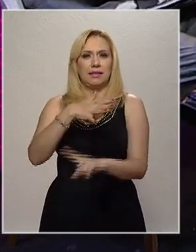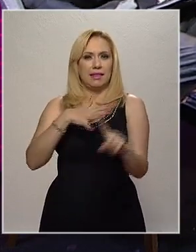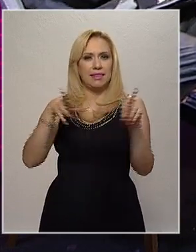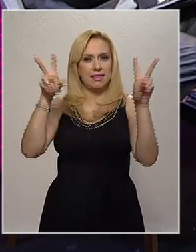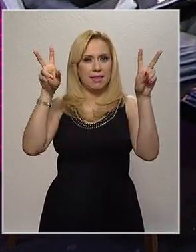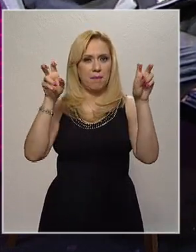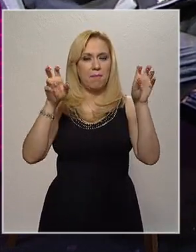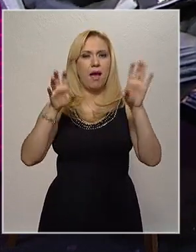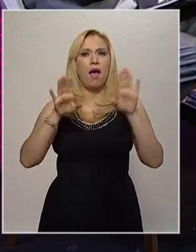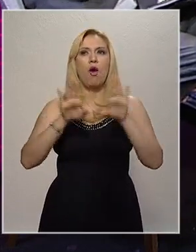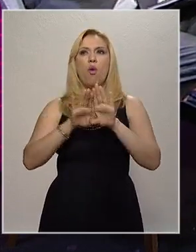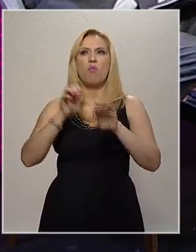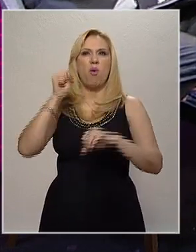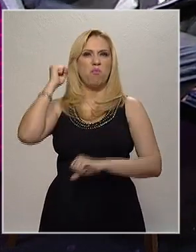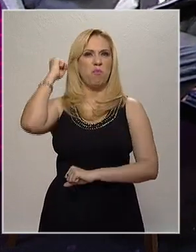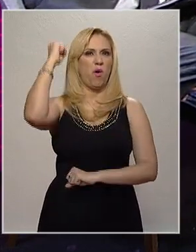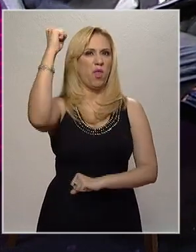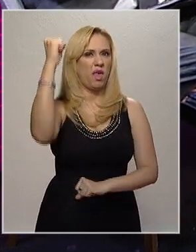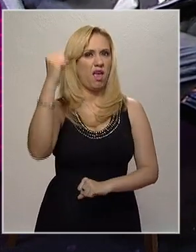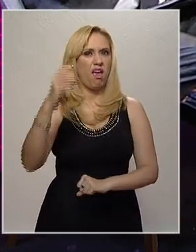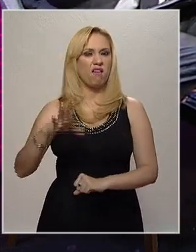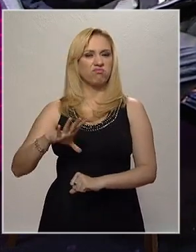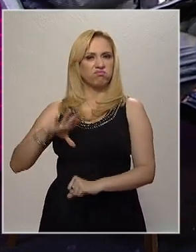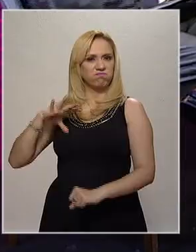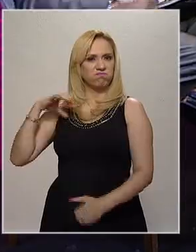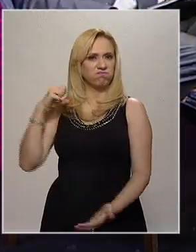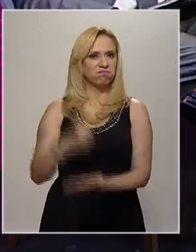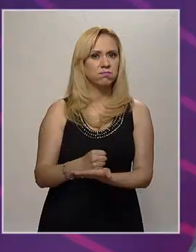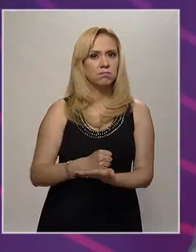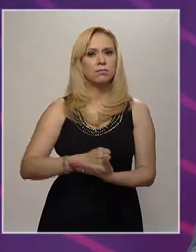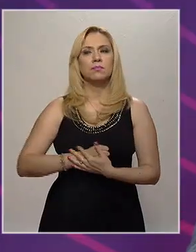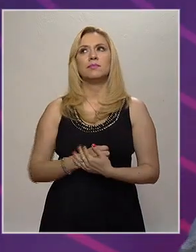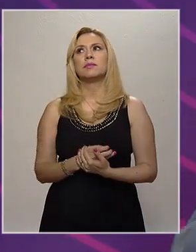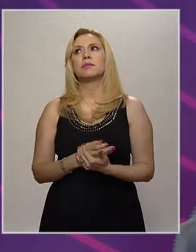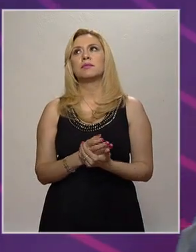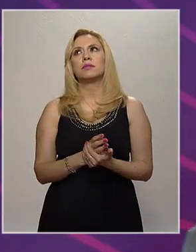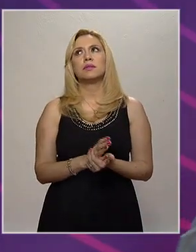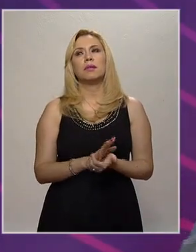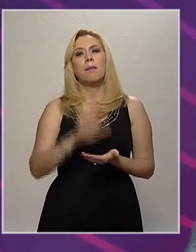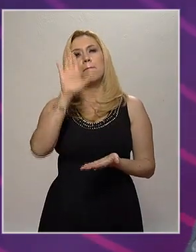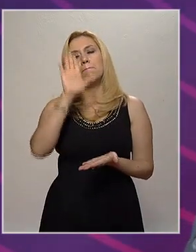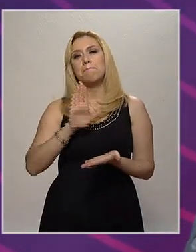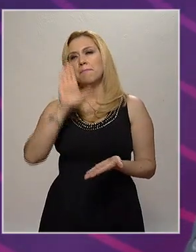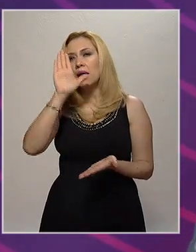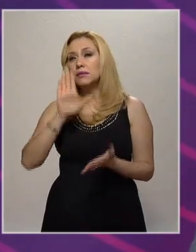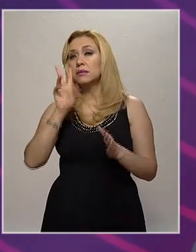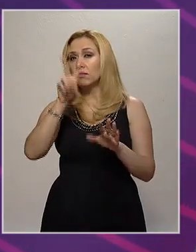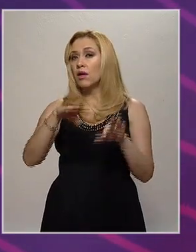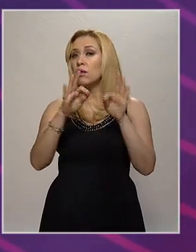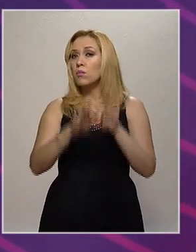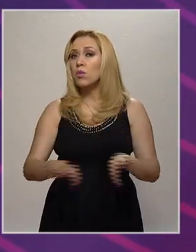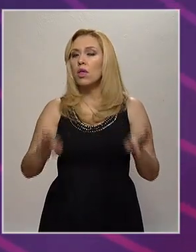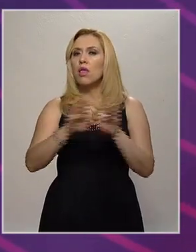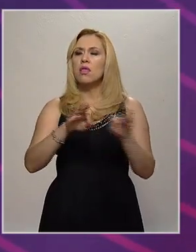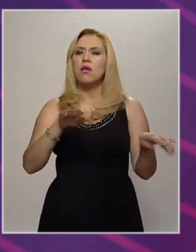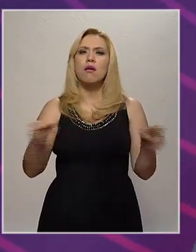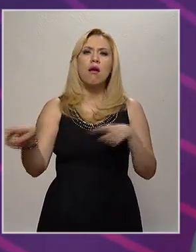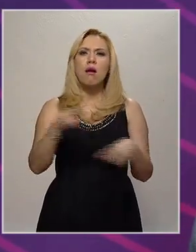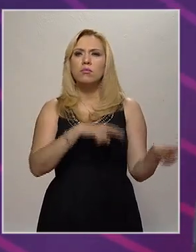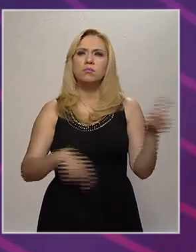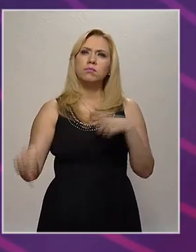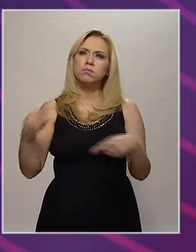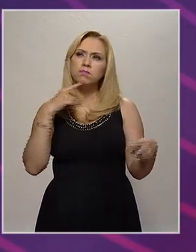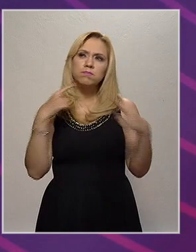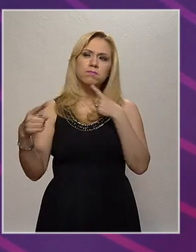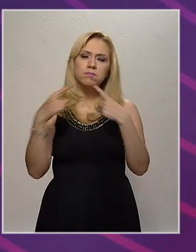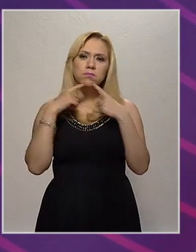estamos planteando sobre poder, autoridad, autoritarismo, parecía que cobra mucha relevancia la discusión sobre lo que a